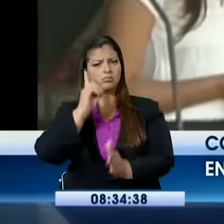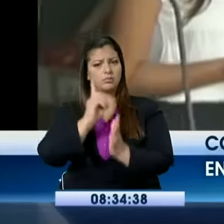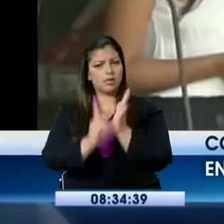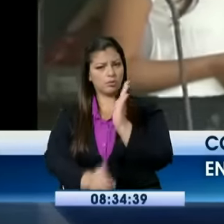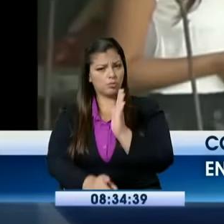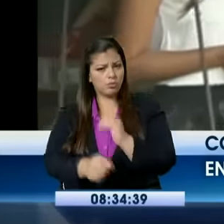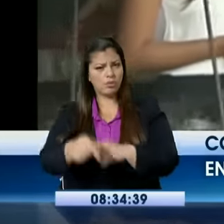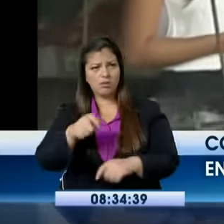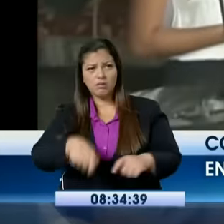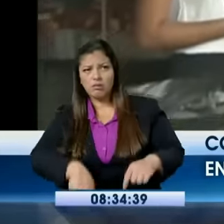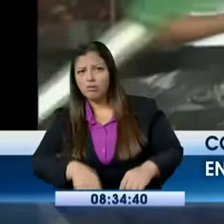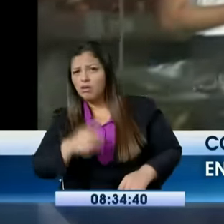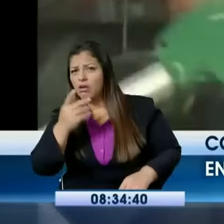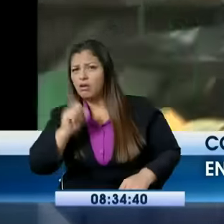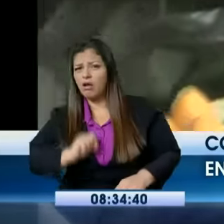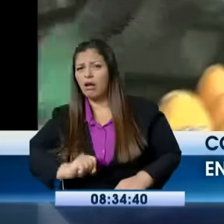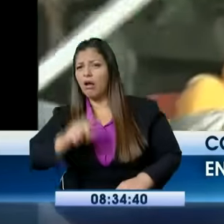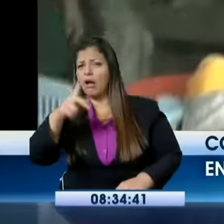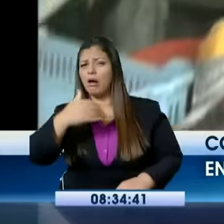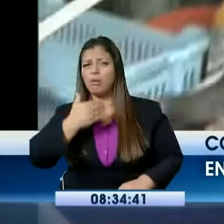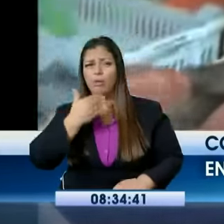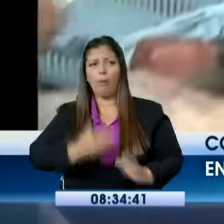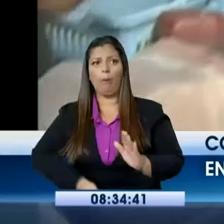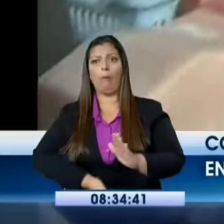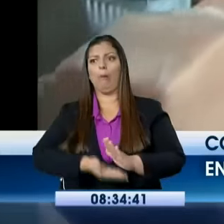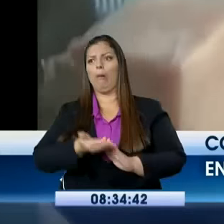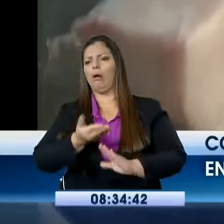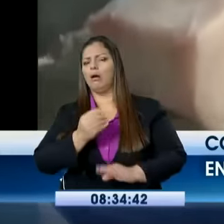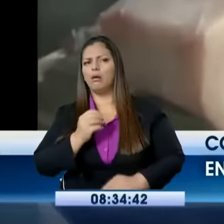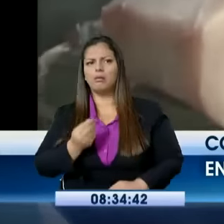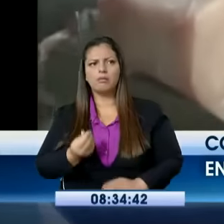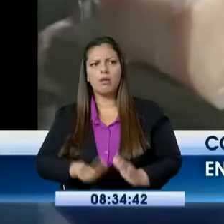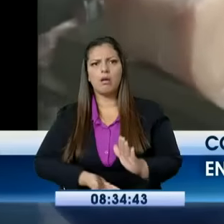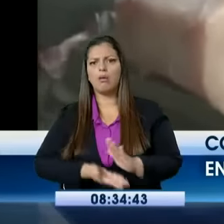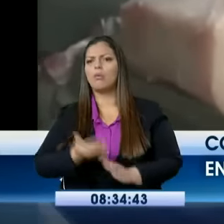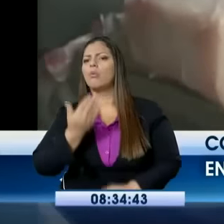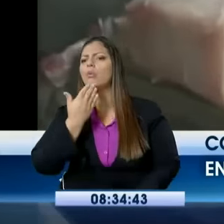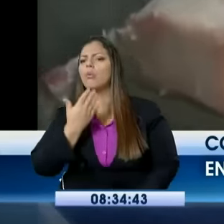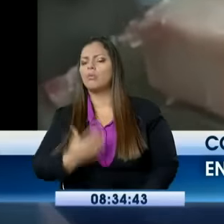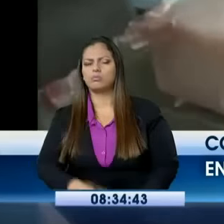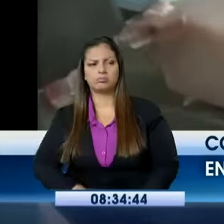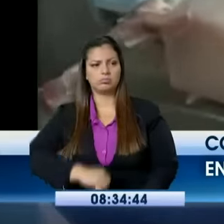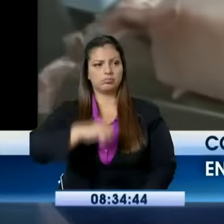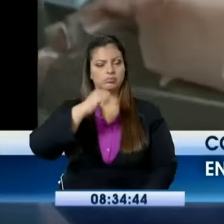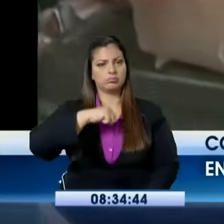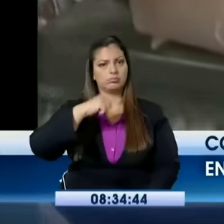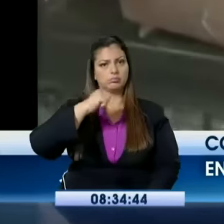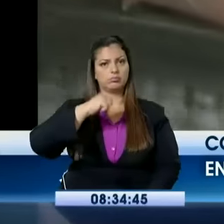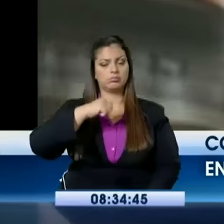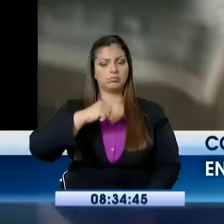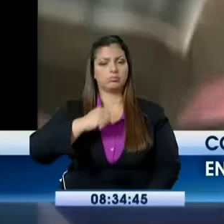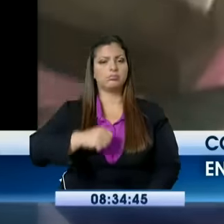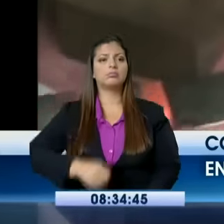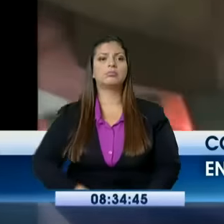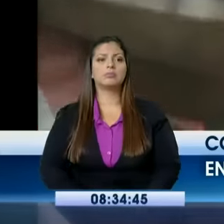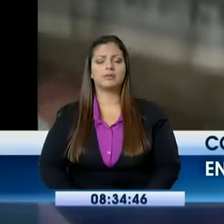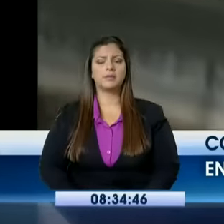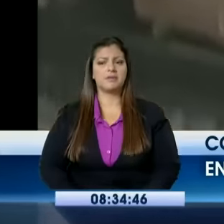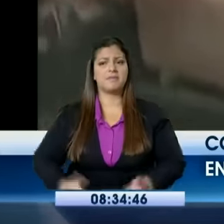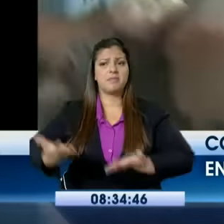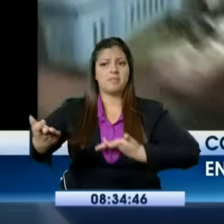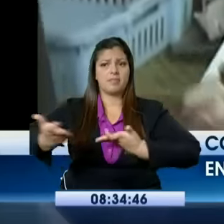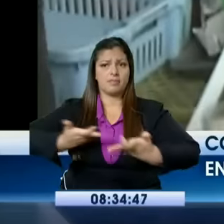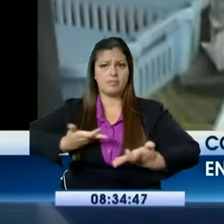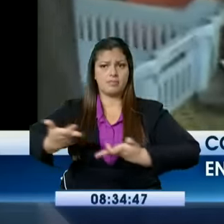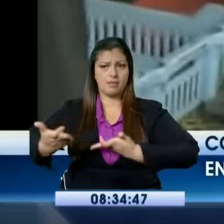así controlar que no haya alza de precios en productos de primera necesidad. ¿Qué tipo de denuncias, por ejemplo? Que por lo general algunas tiendas están